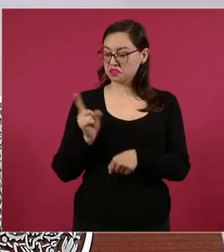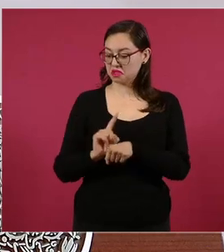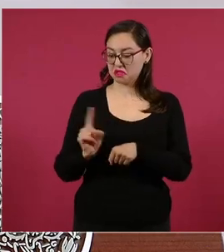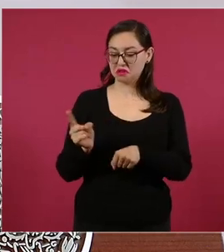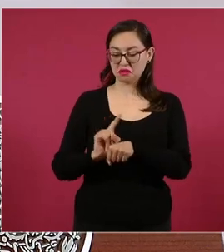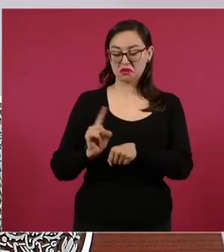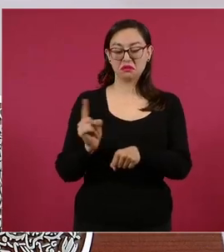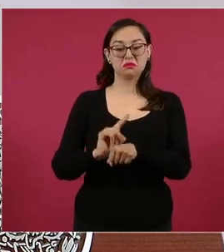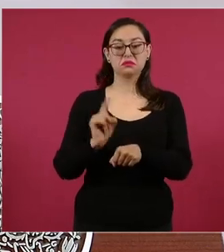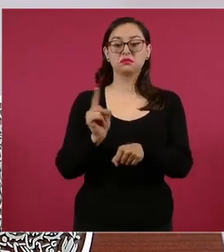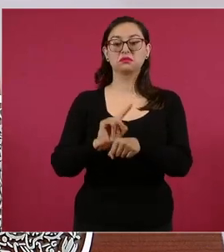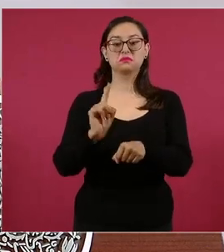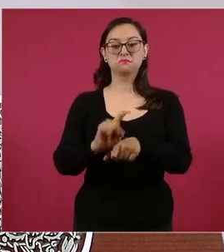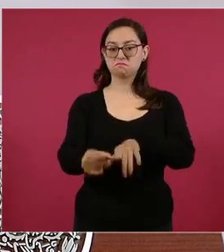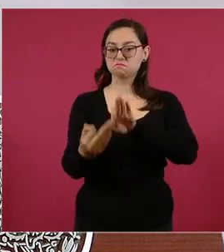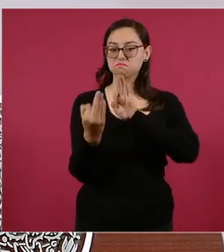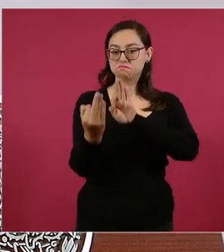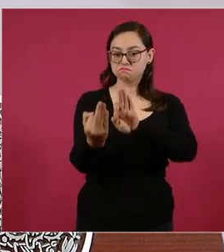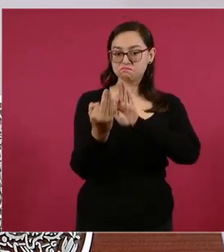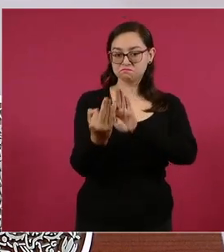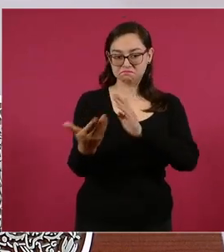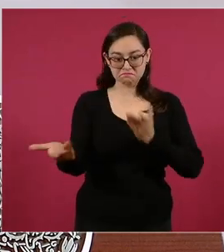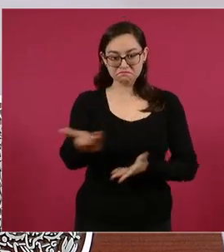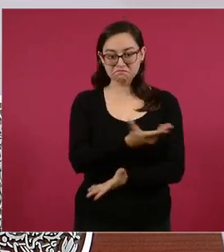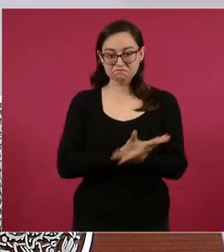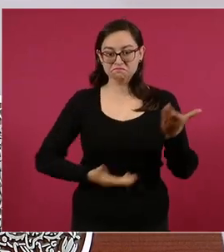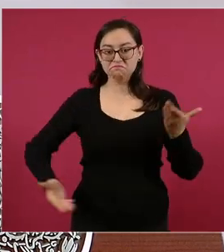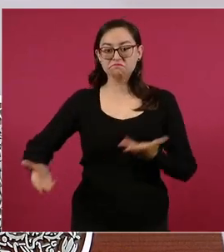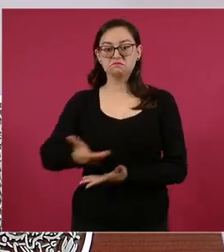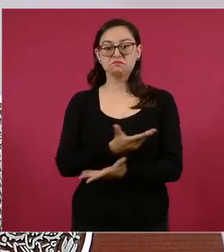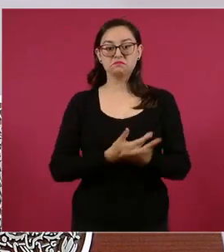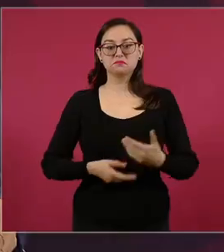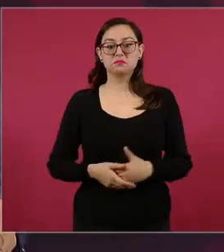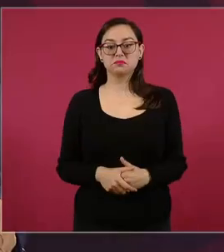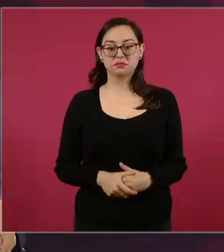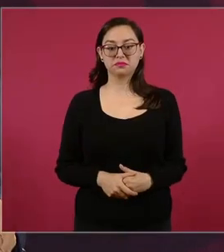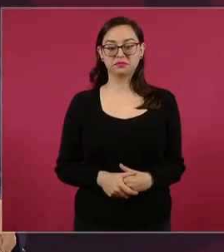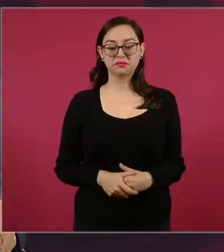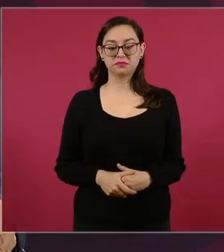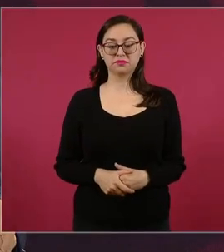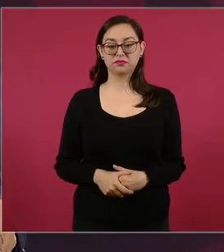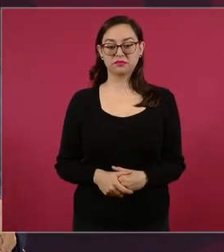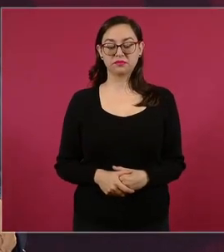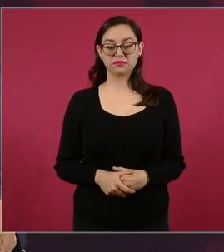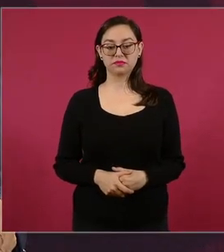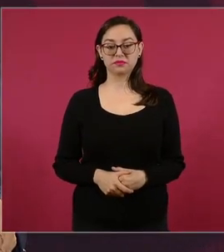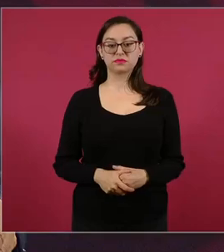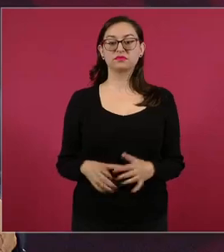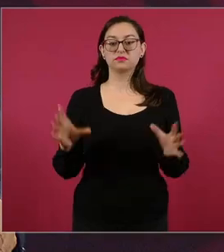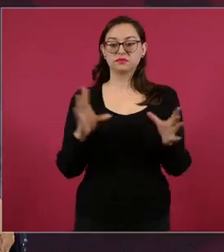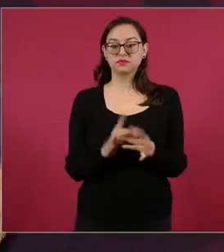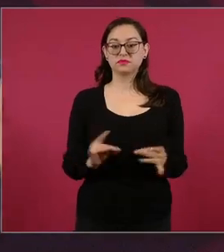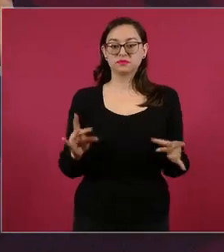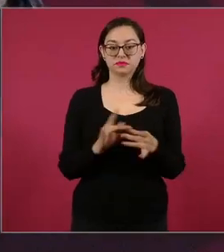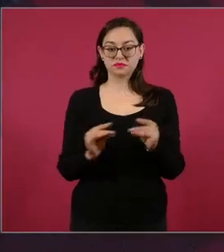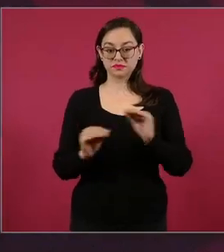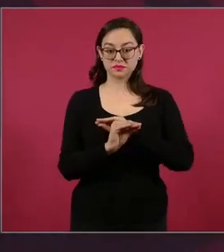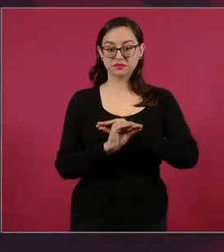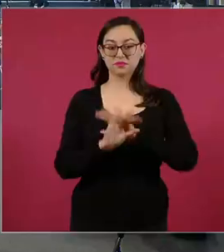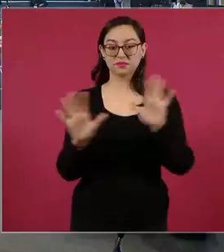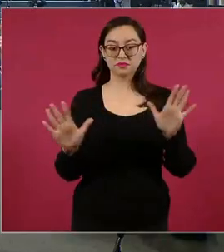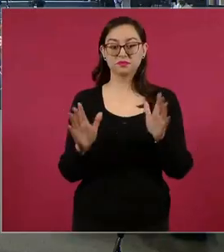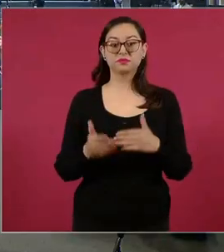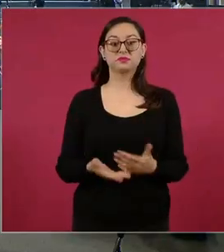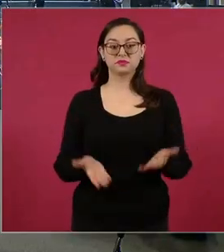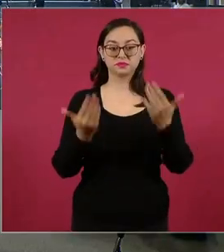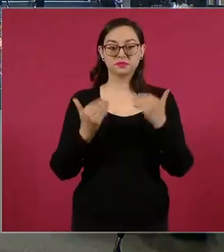todas las mañanas, en este diálogo circular y aclarando todo. Bueno, vamos,